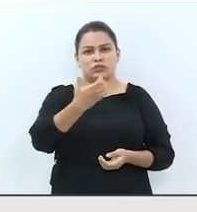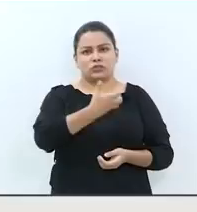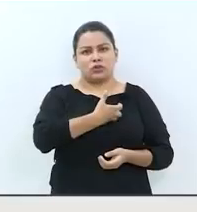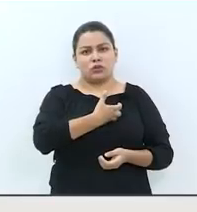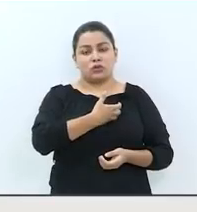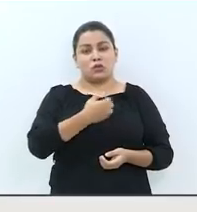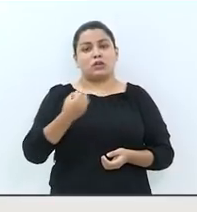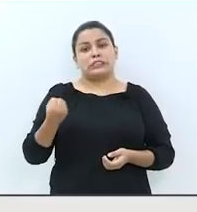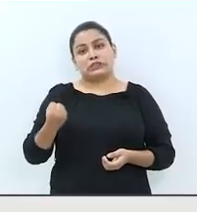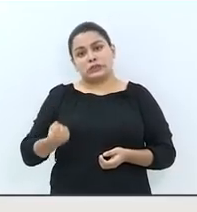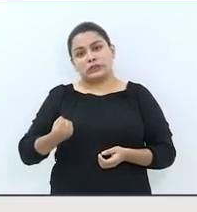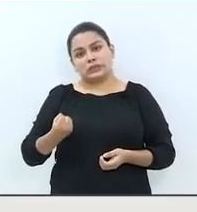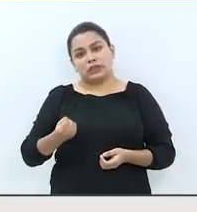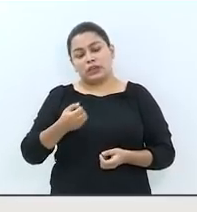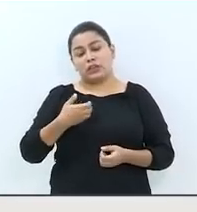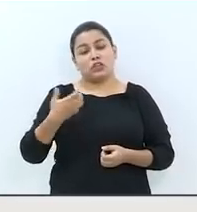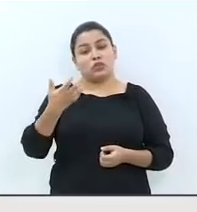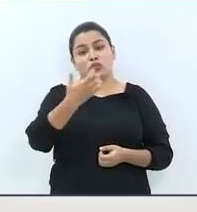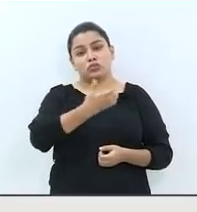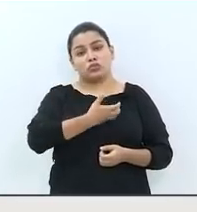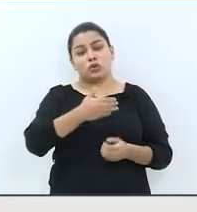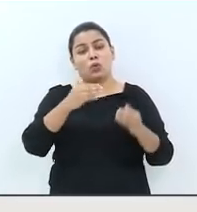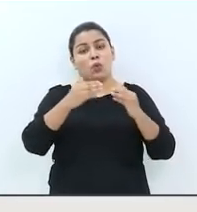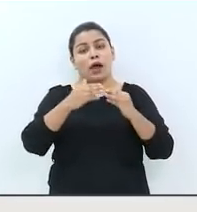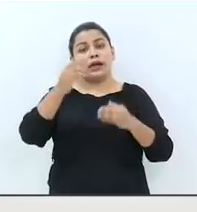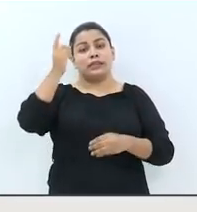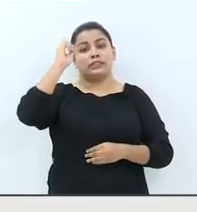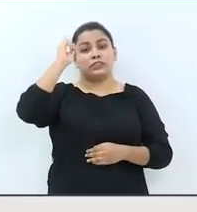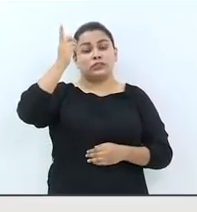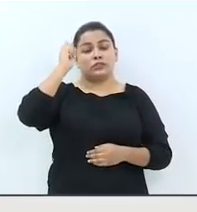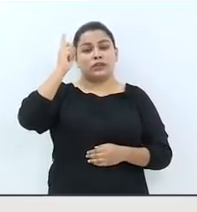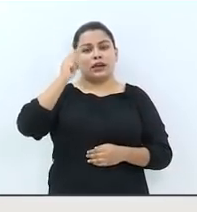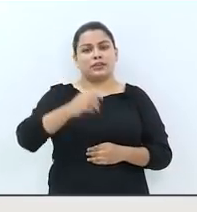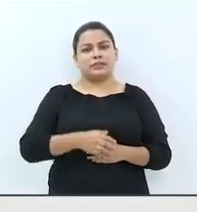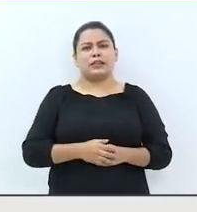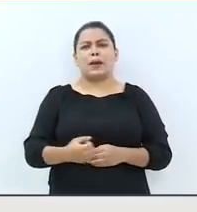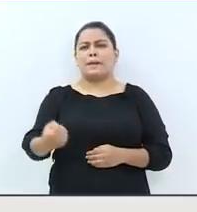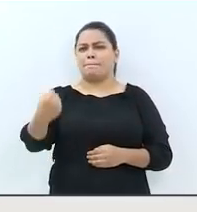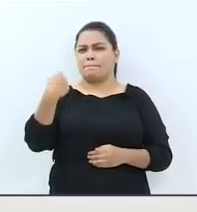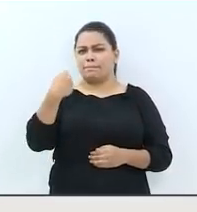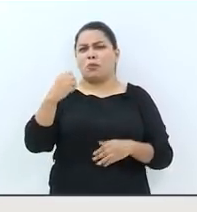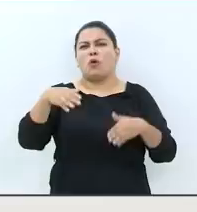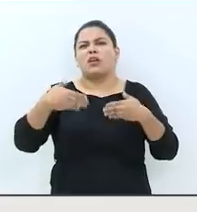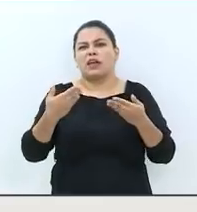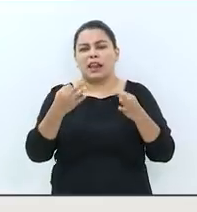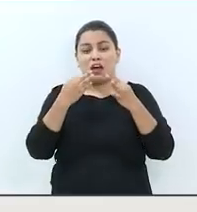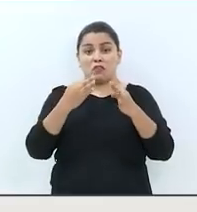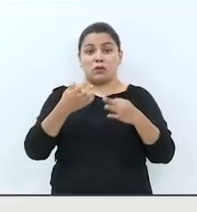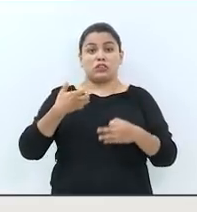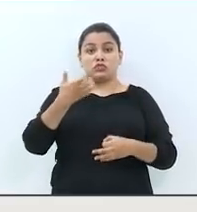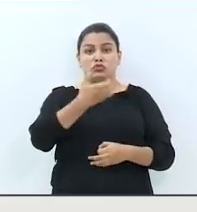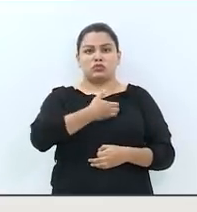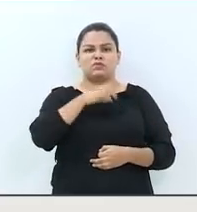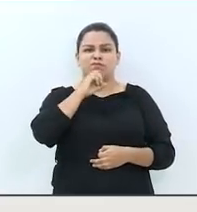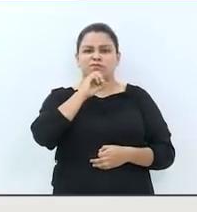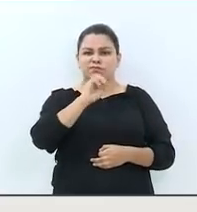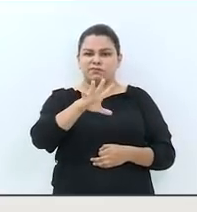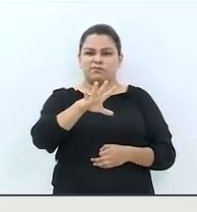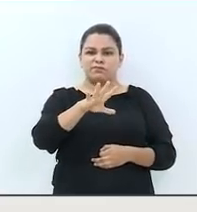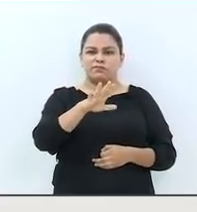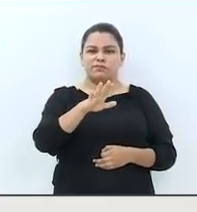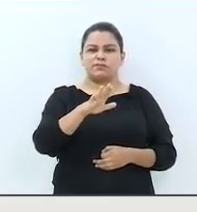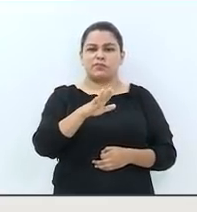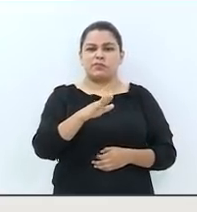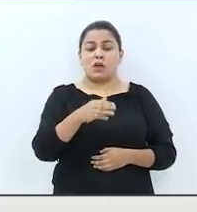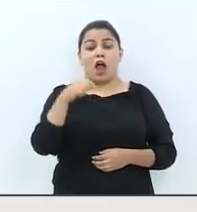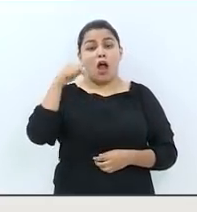nosotras como estudiantes, como nosotras y nosotros docentes, son importantes, porque a veces la manera en la que nosotros decimos las cosas, y